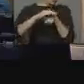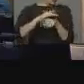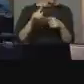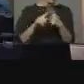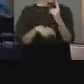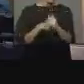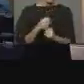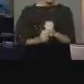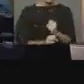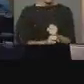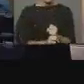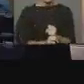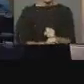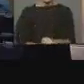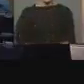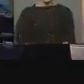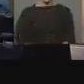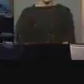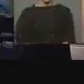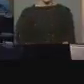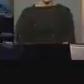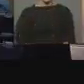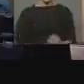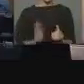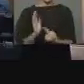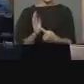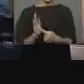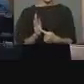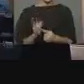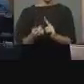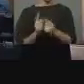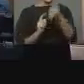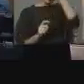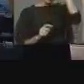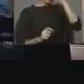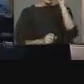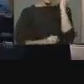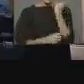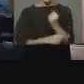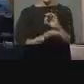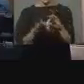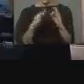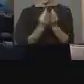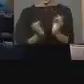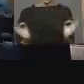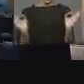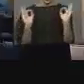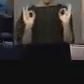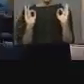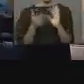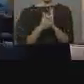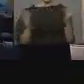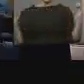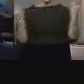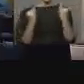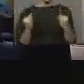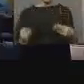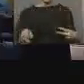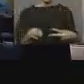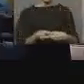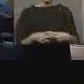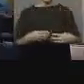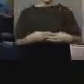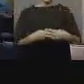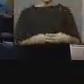anuales. Los hechos han demostrado que la criminalización absoluta de toda forma de interrupción